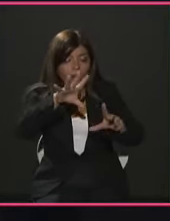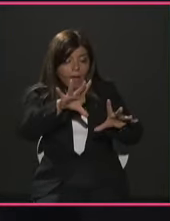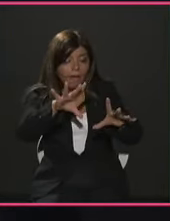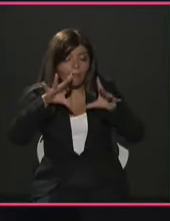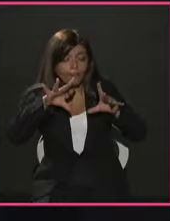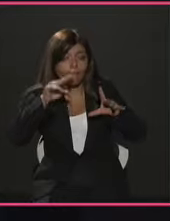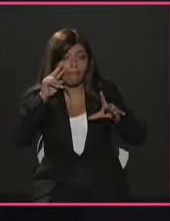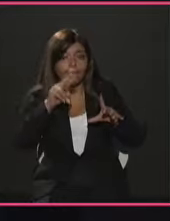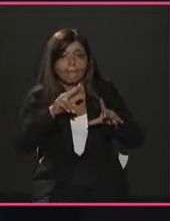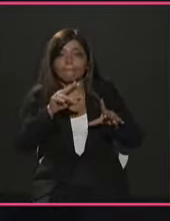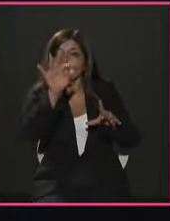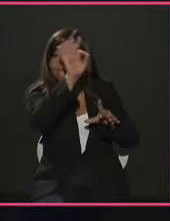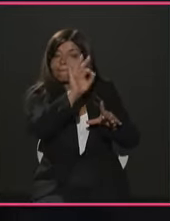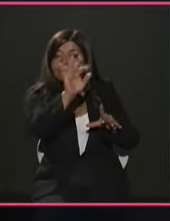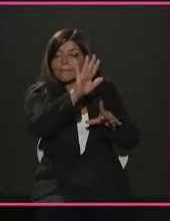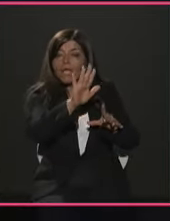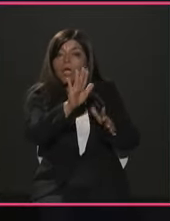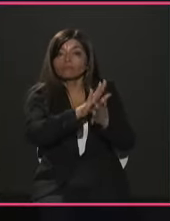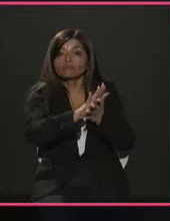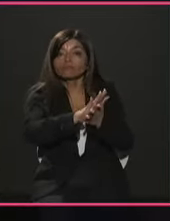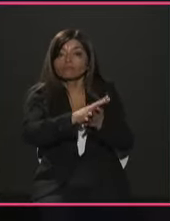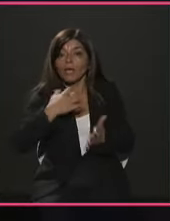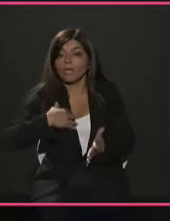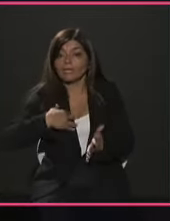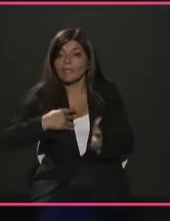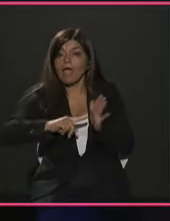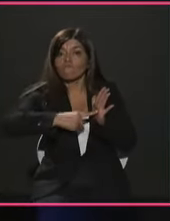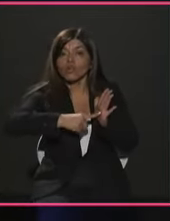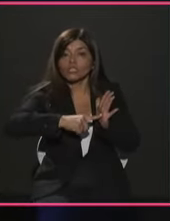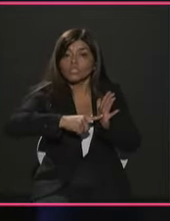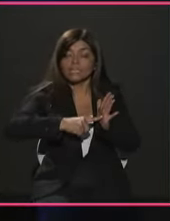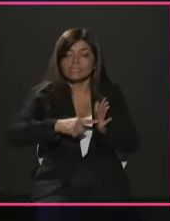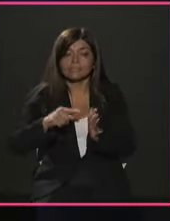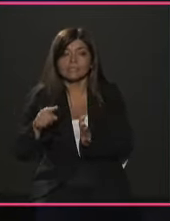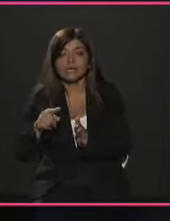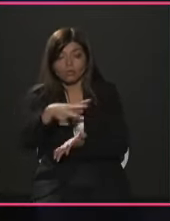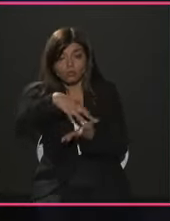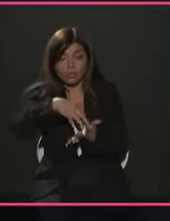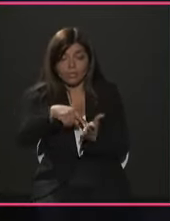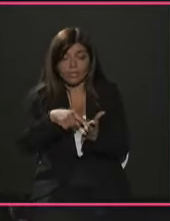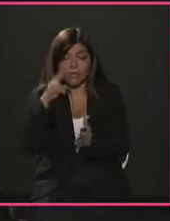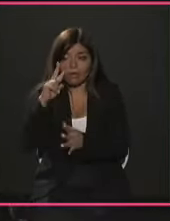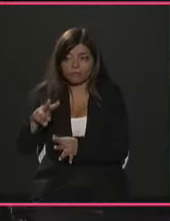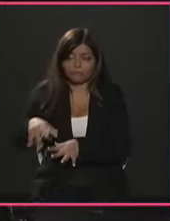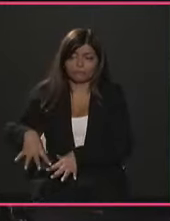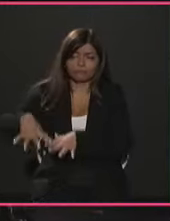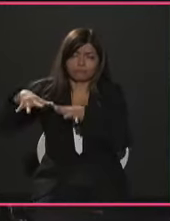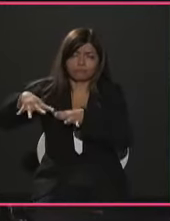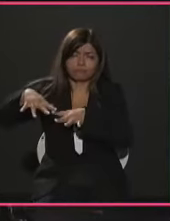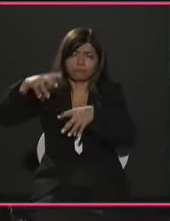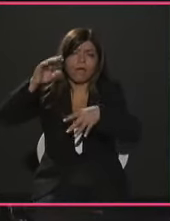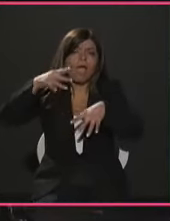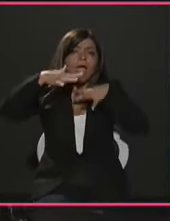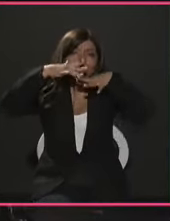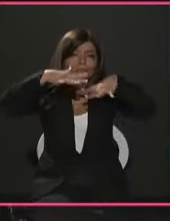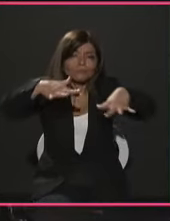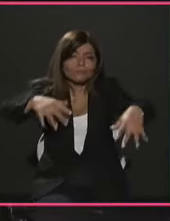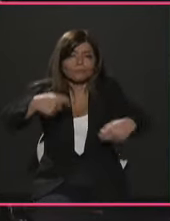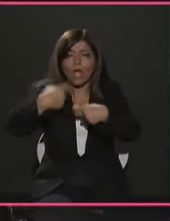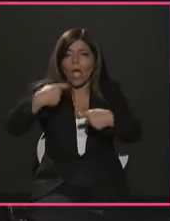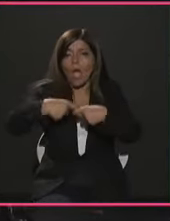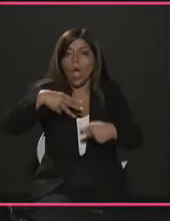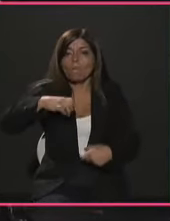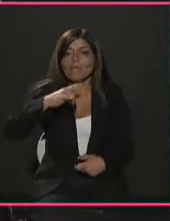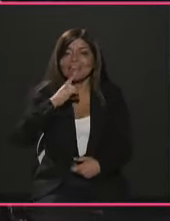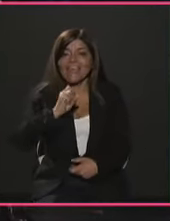que uno de estos en Buenos Aires vamos a ver un vertedero que está botando muchísimas emisiones de metano pero